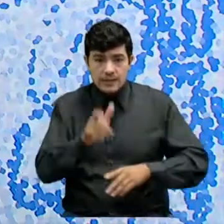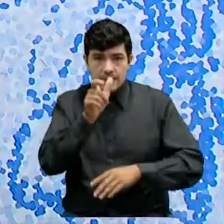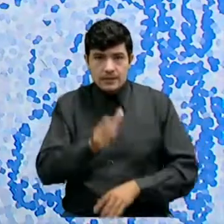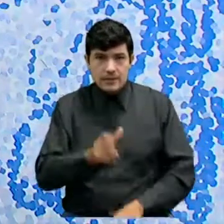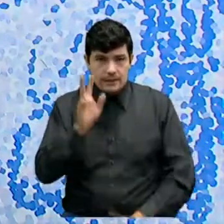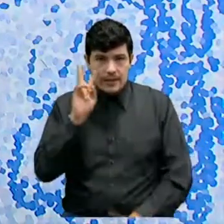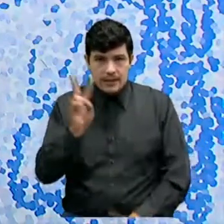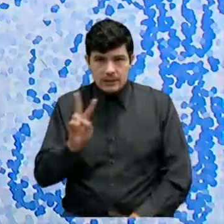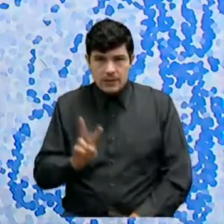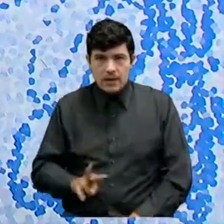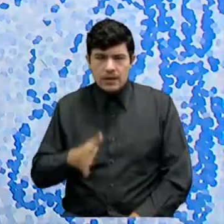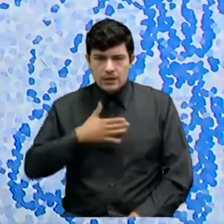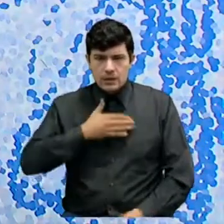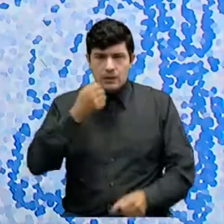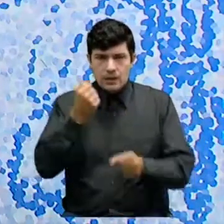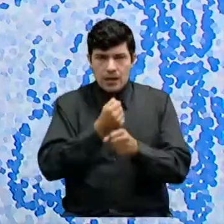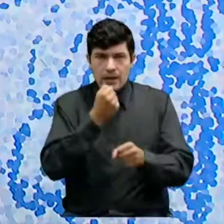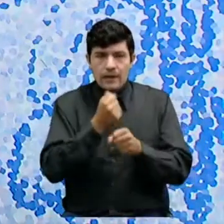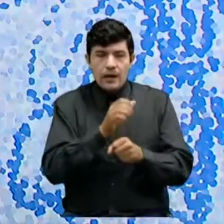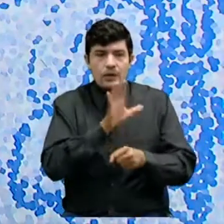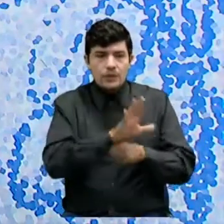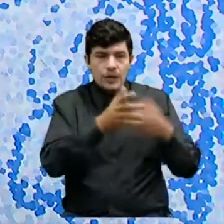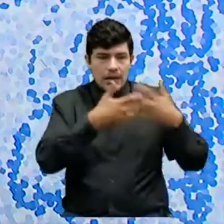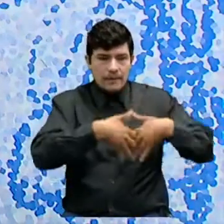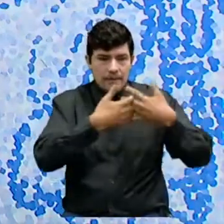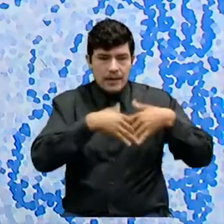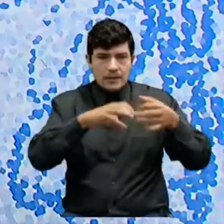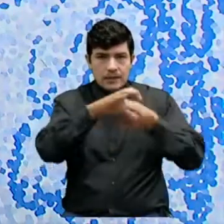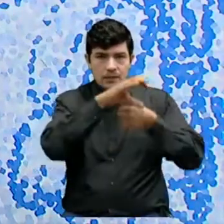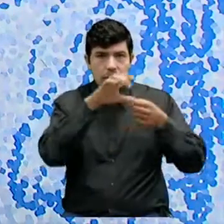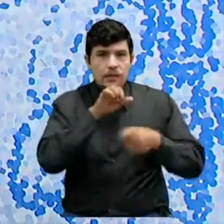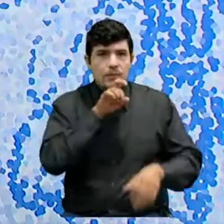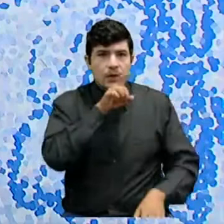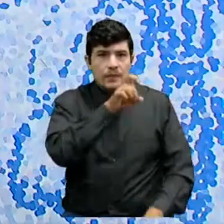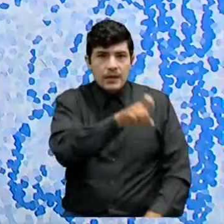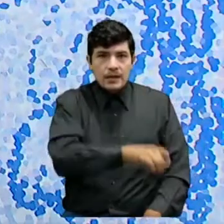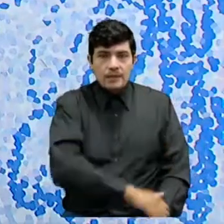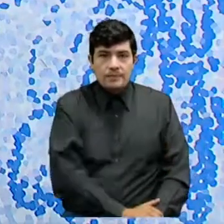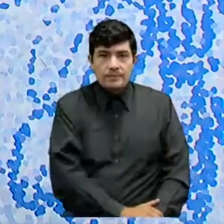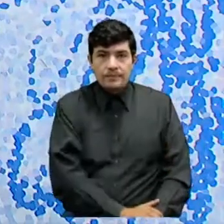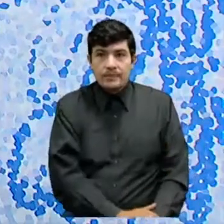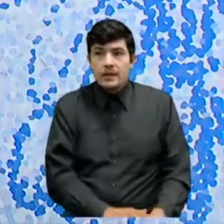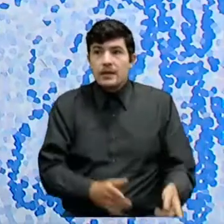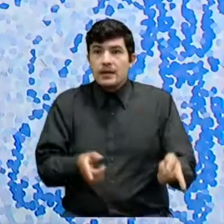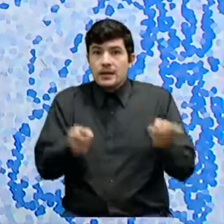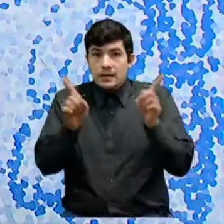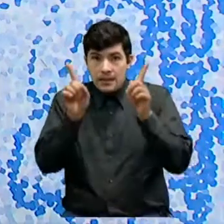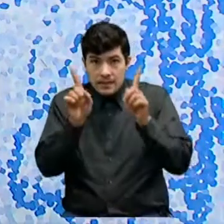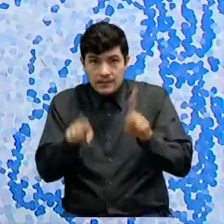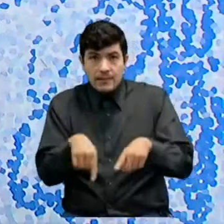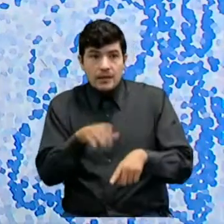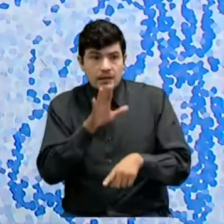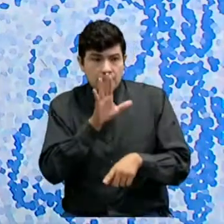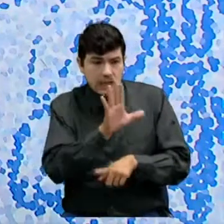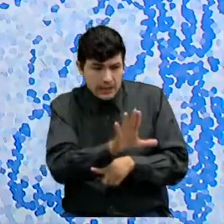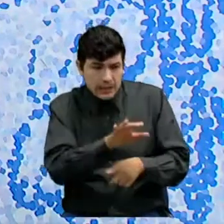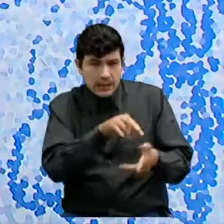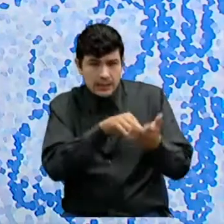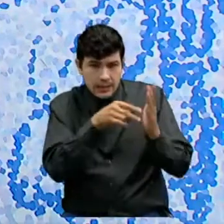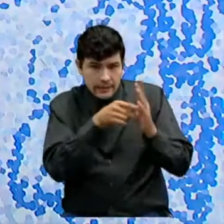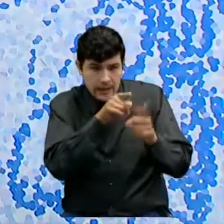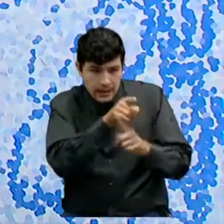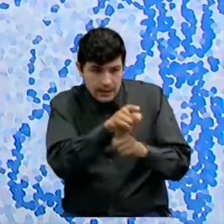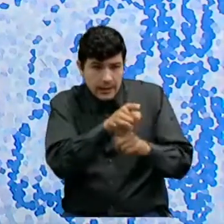venezolana. Trabajo en una empresa de la ciudad de Bucaramanga. También tengo ese beneficio de la